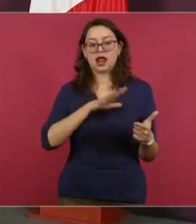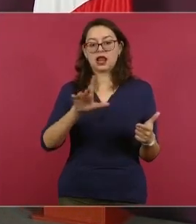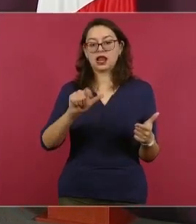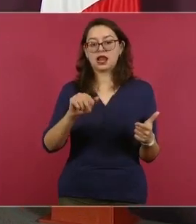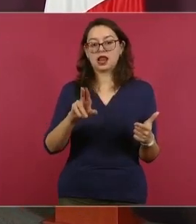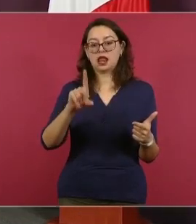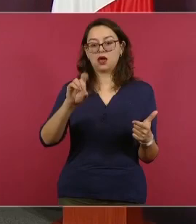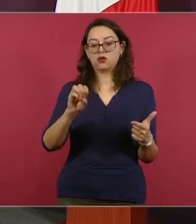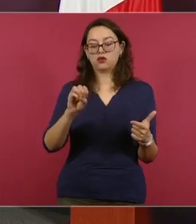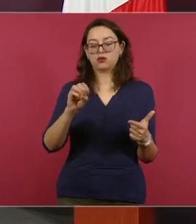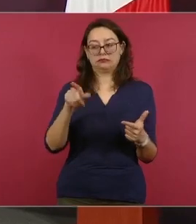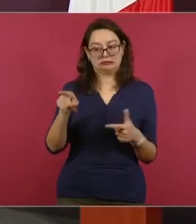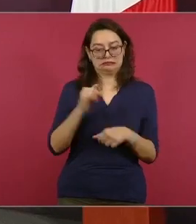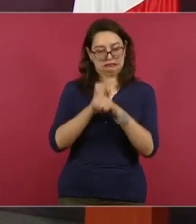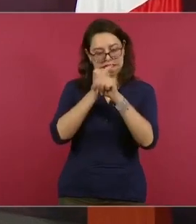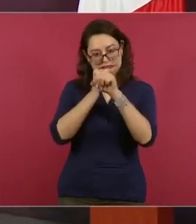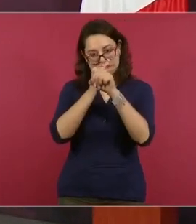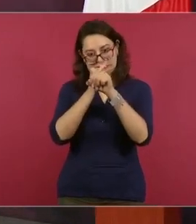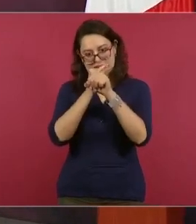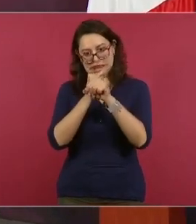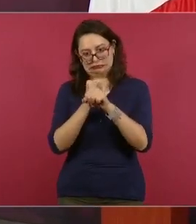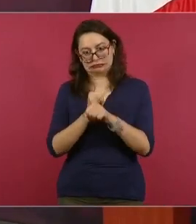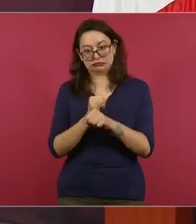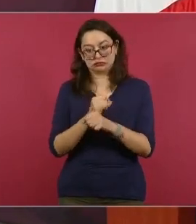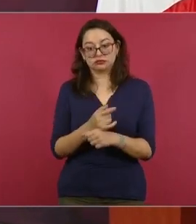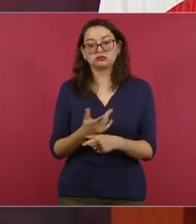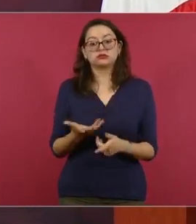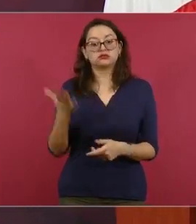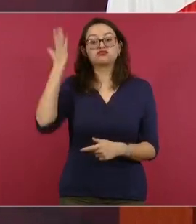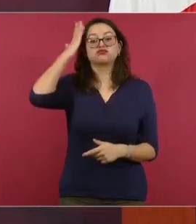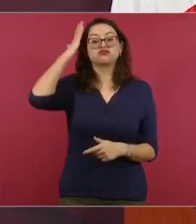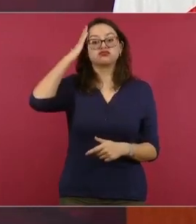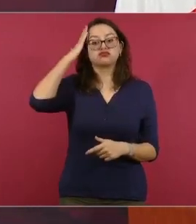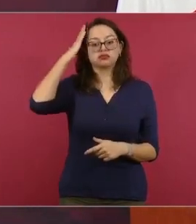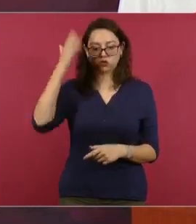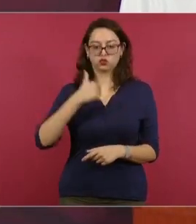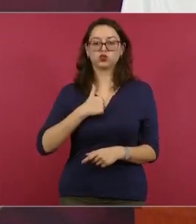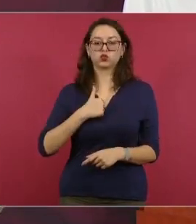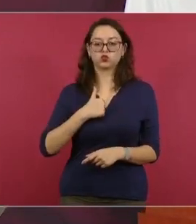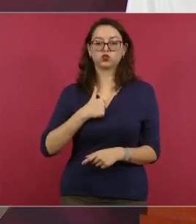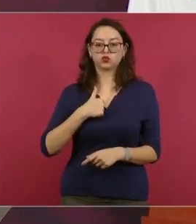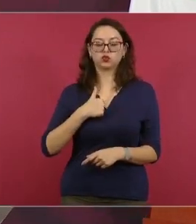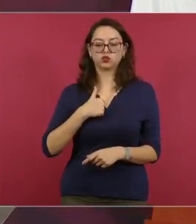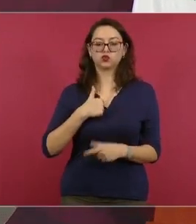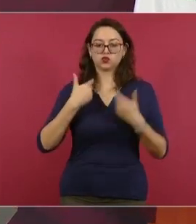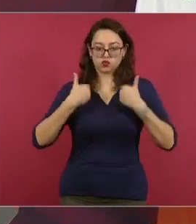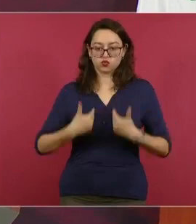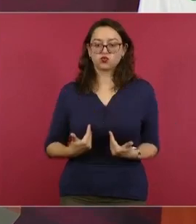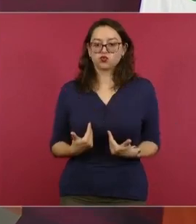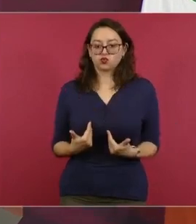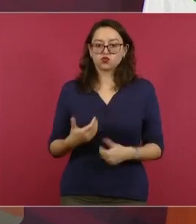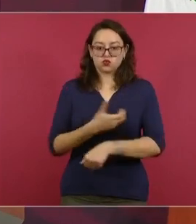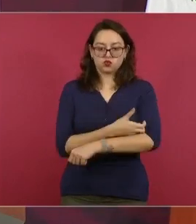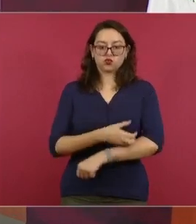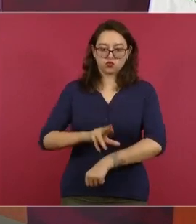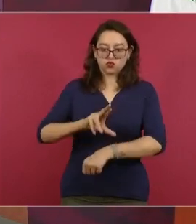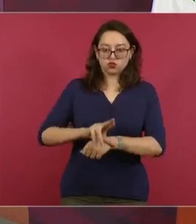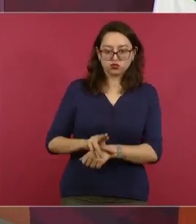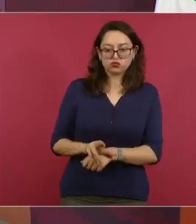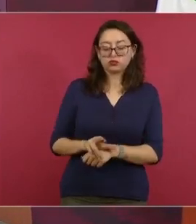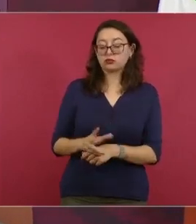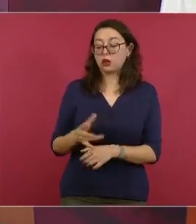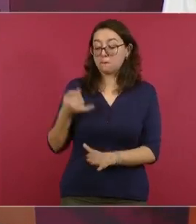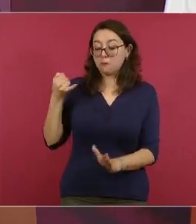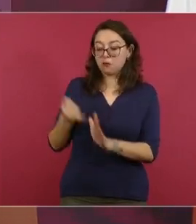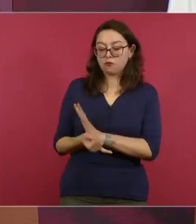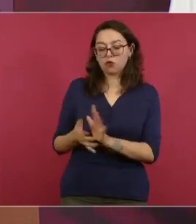tiene que ver con investigación, y yo coordino, y estamos haciendo una revisión